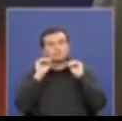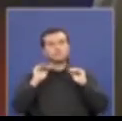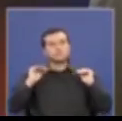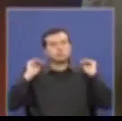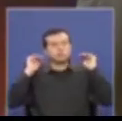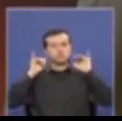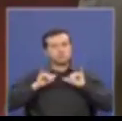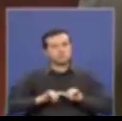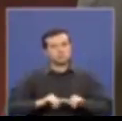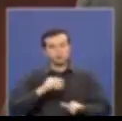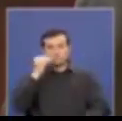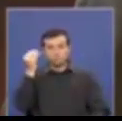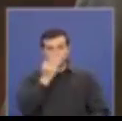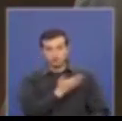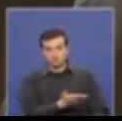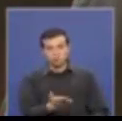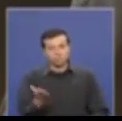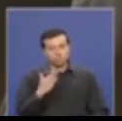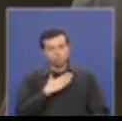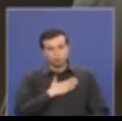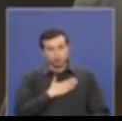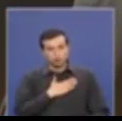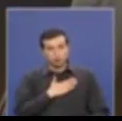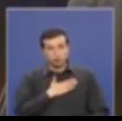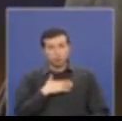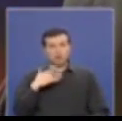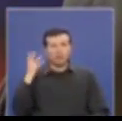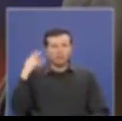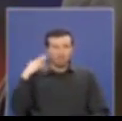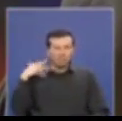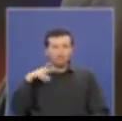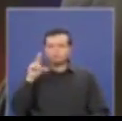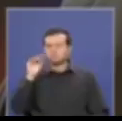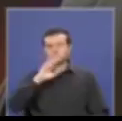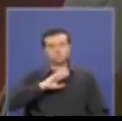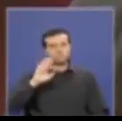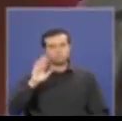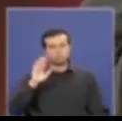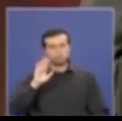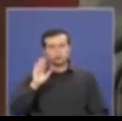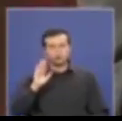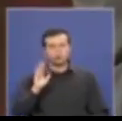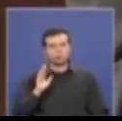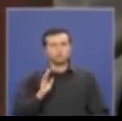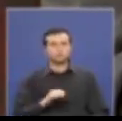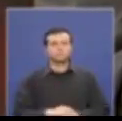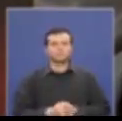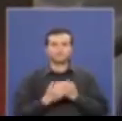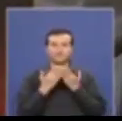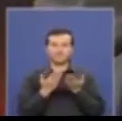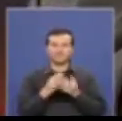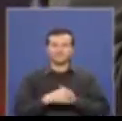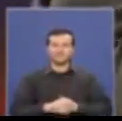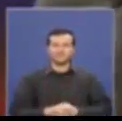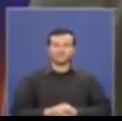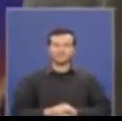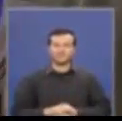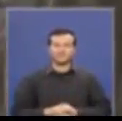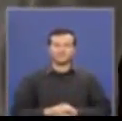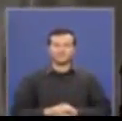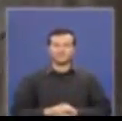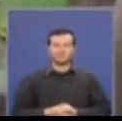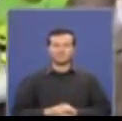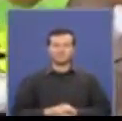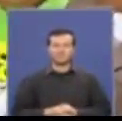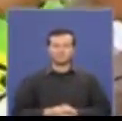excelencia. Jóvenes queridos, a huir de la mediocridad como de la peste. Pashi, ahí es Chamusca.